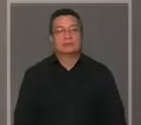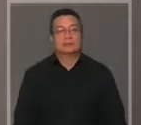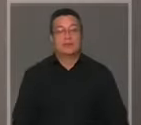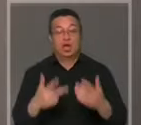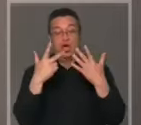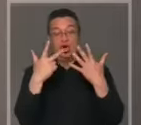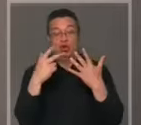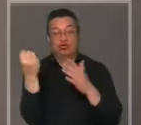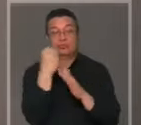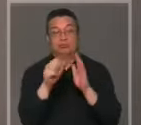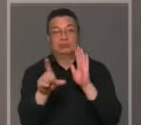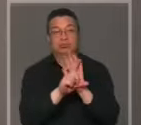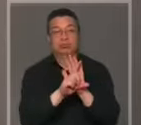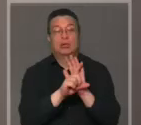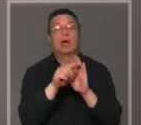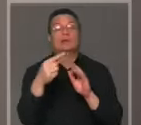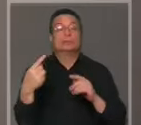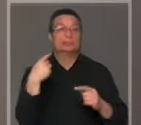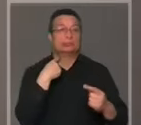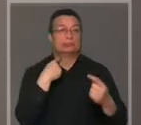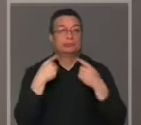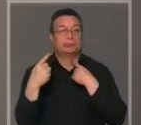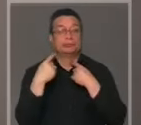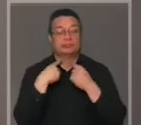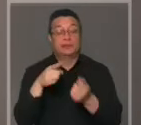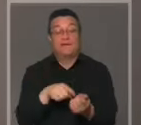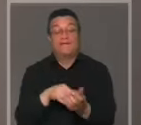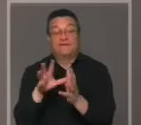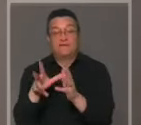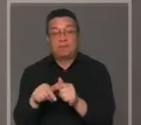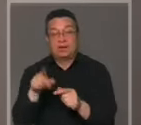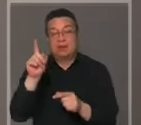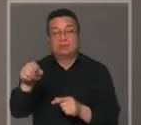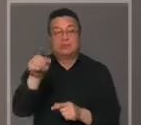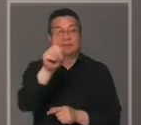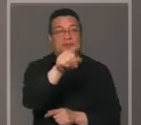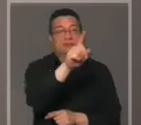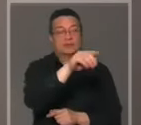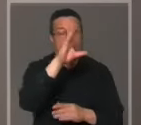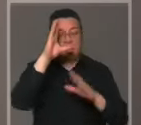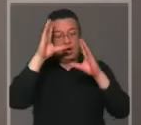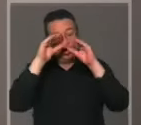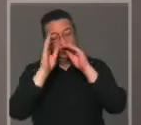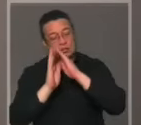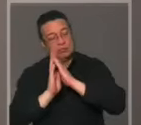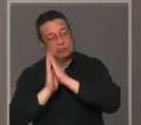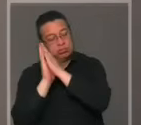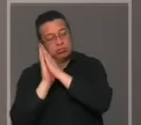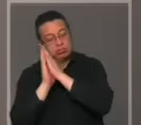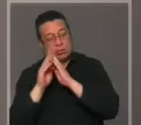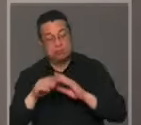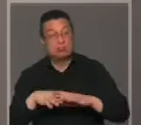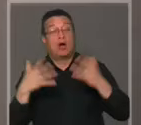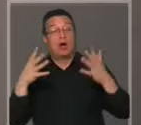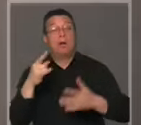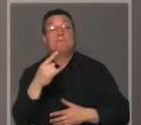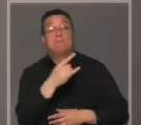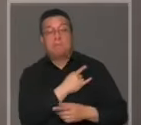8 delitos que fueron afectados a familias que se encontraban pernoctando en sus inmuebles de las comunas de